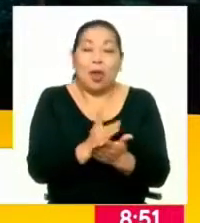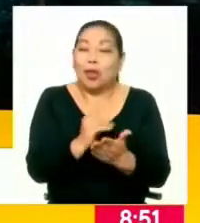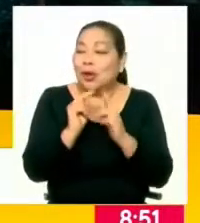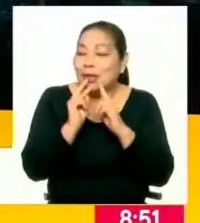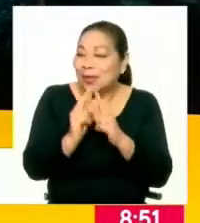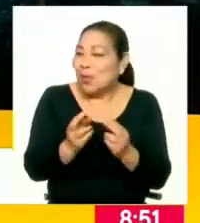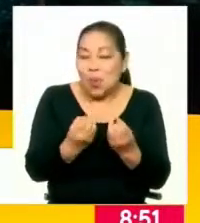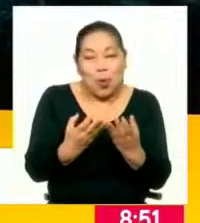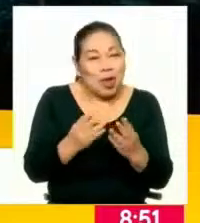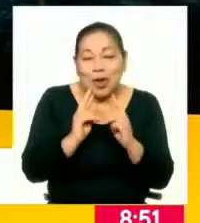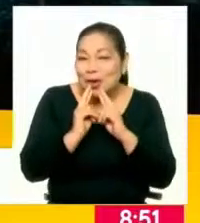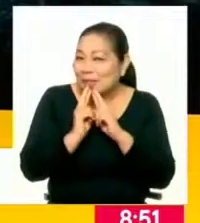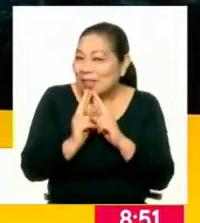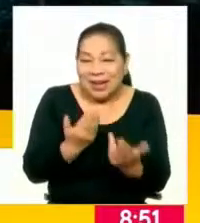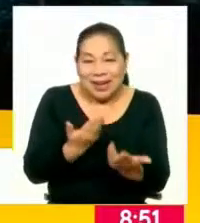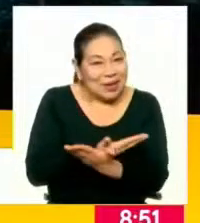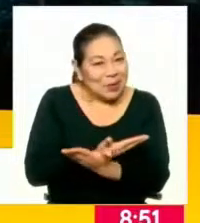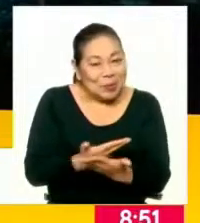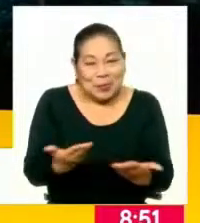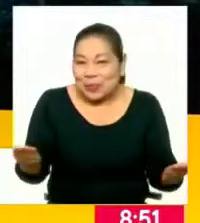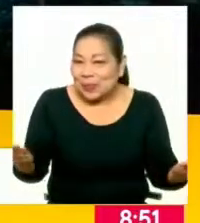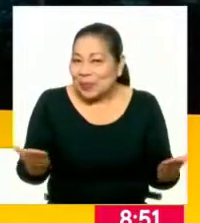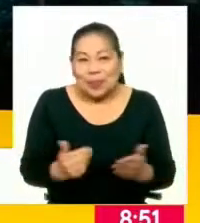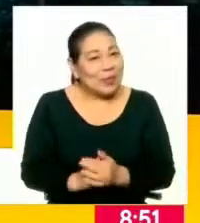van a resolver en tanto no se resuelva